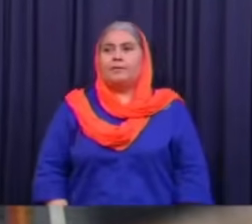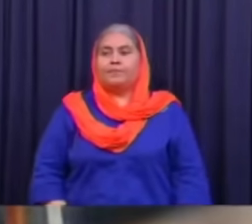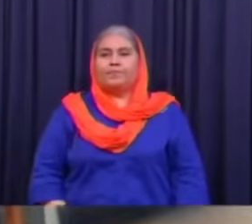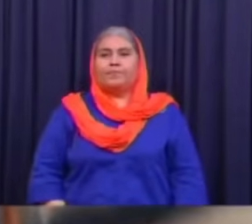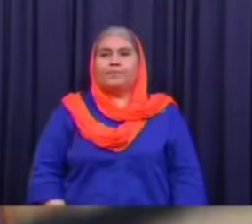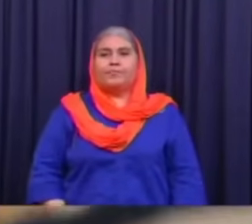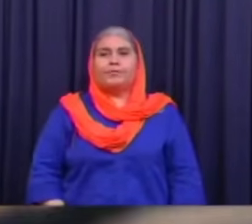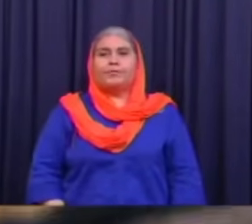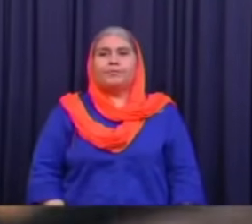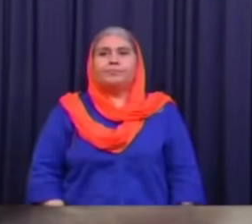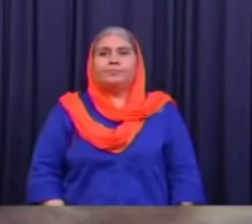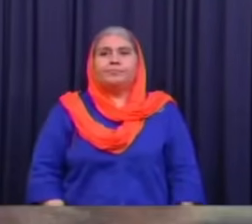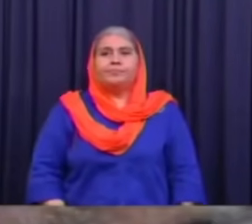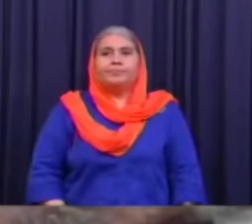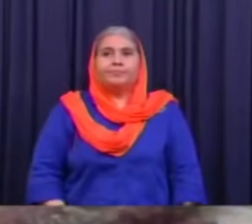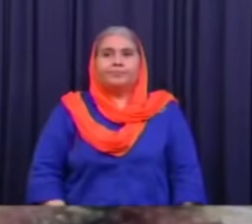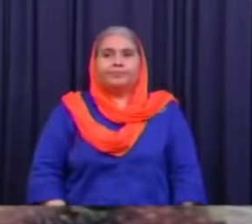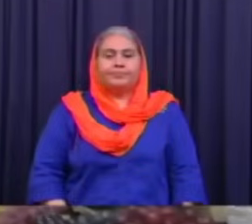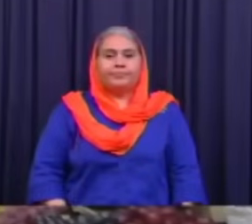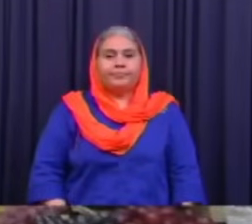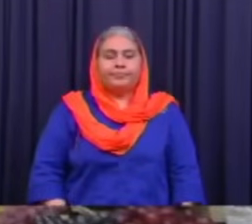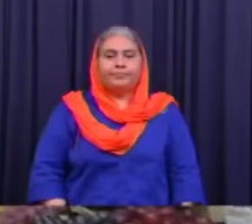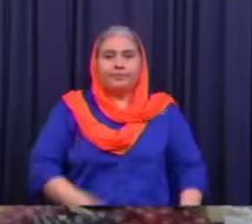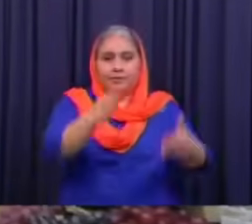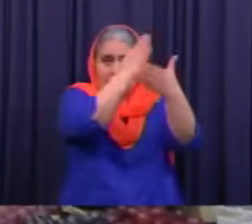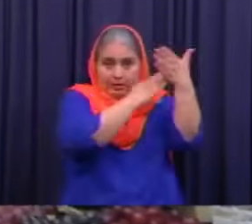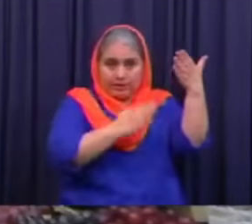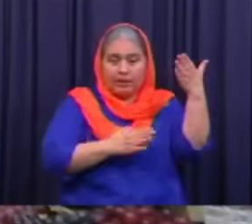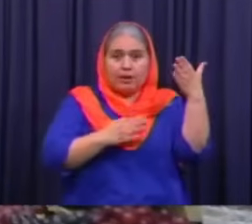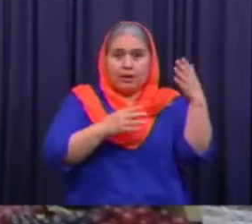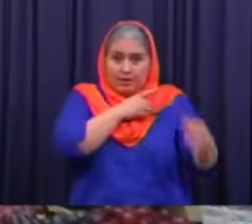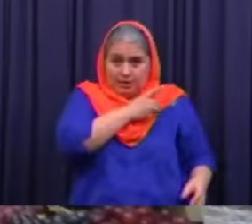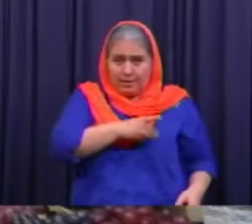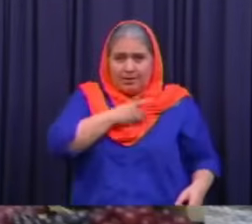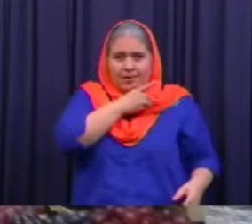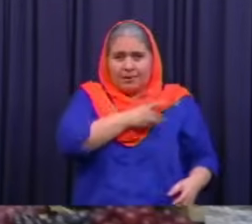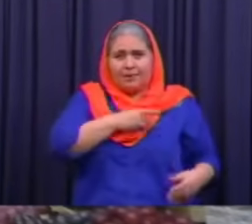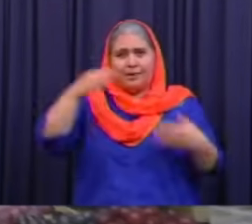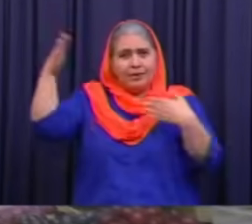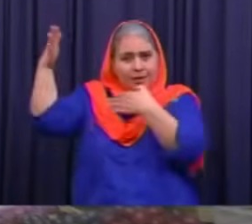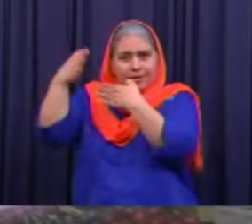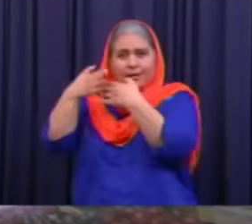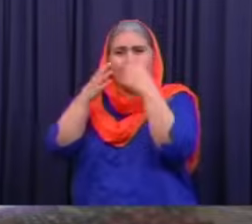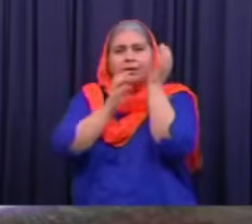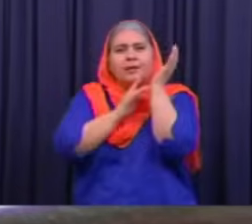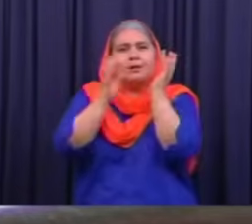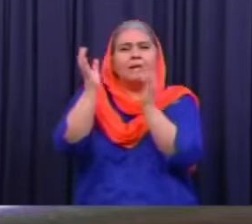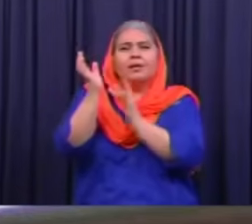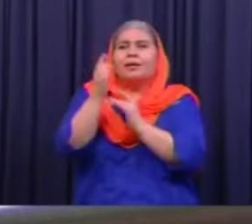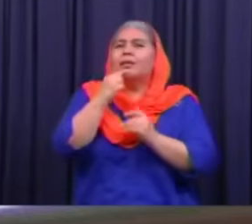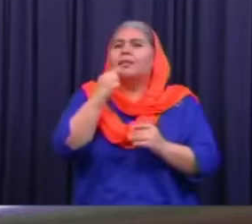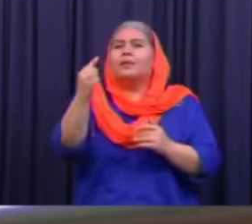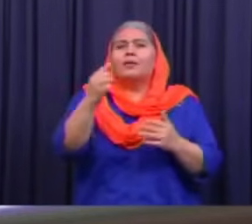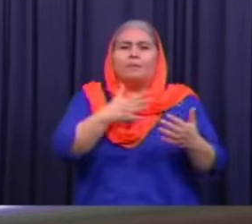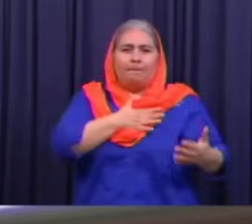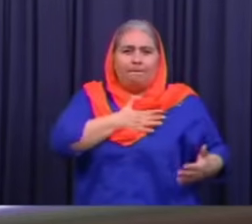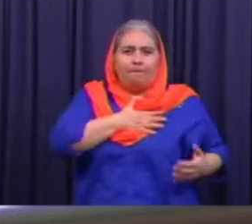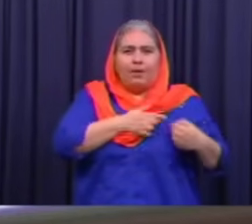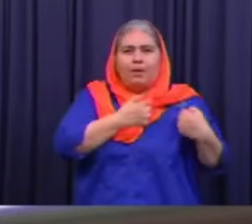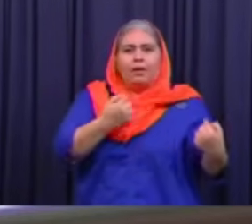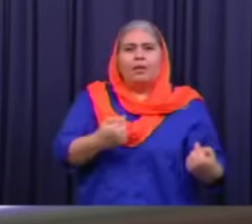la Silla alguien más desea venir al Señor esta tarde tan hermosa y decirle señor aquí está mi corazón